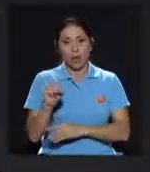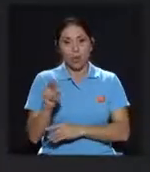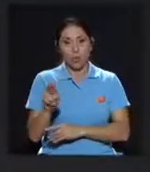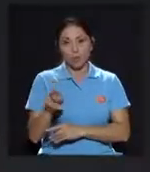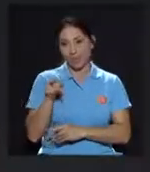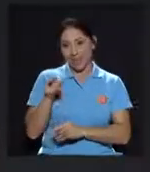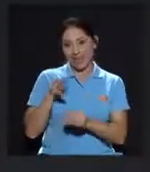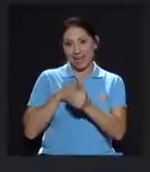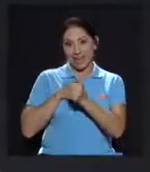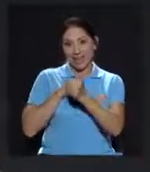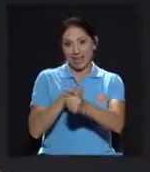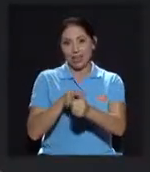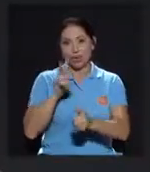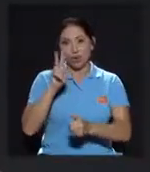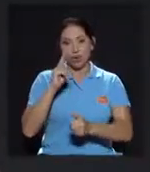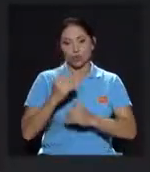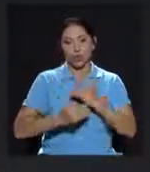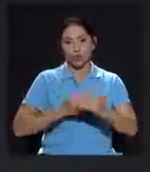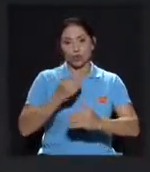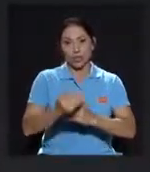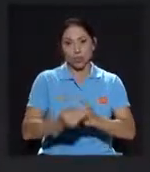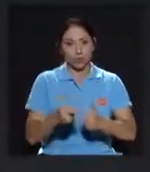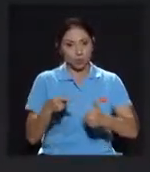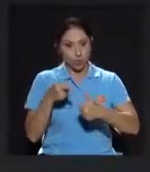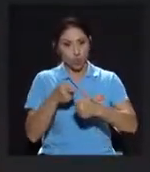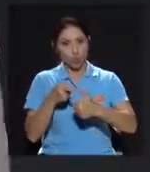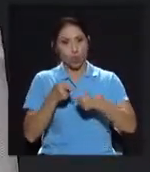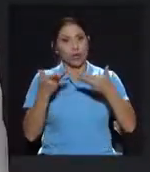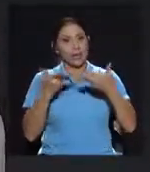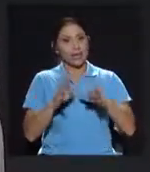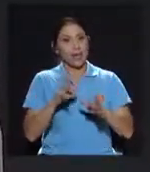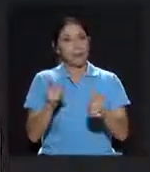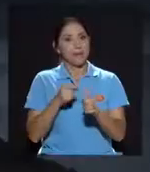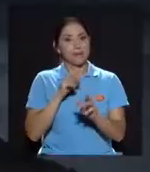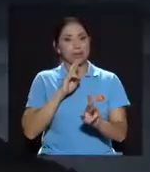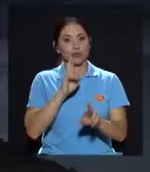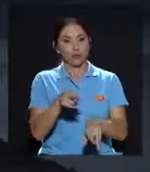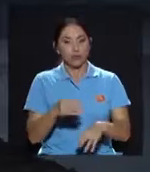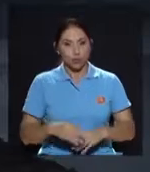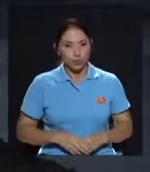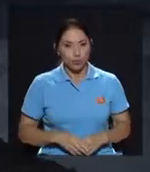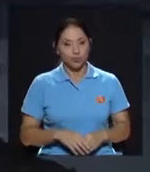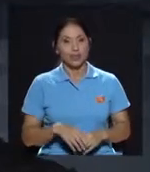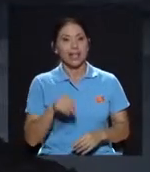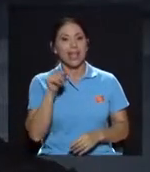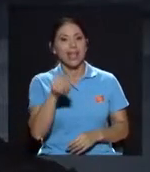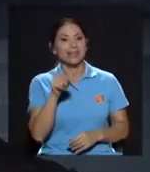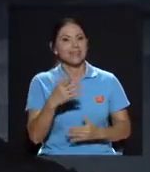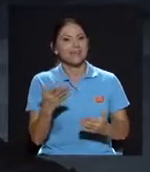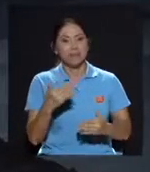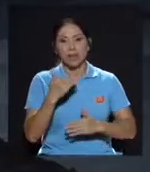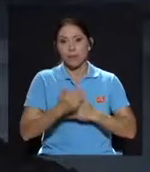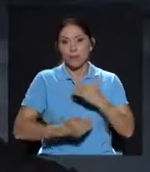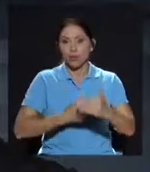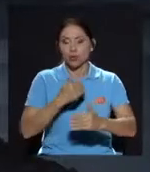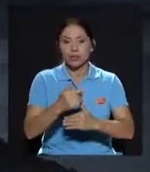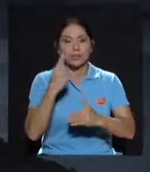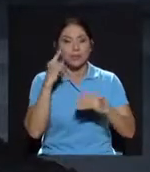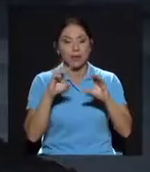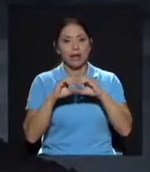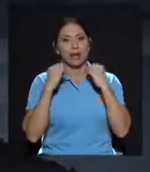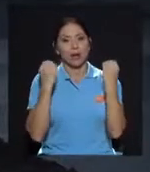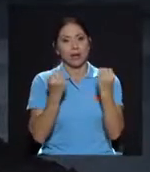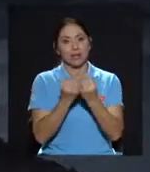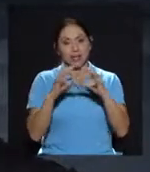procesos uno que ya ha dado sus primeros frutos y es el proceso para que la organización mundial de